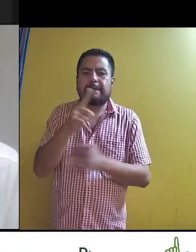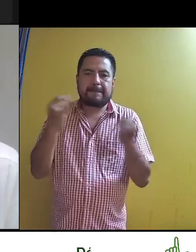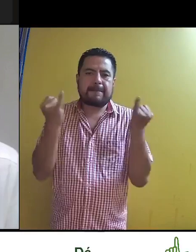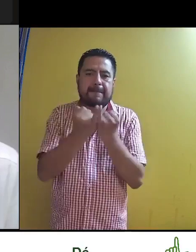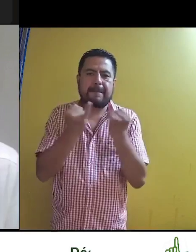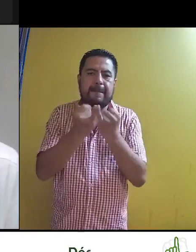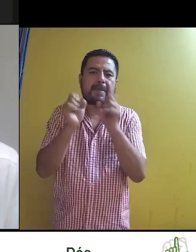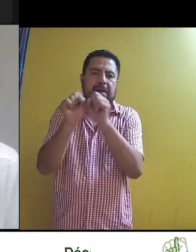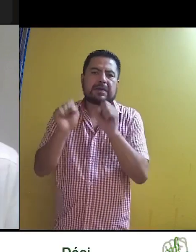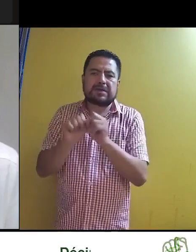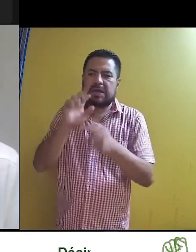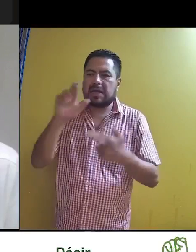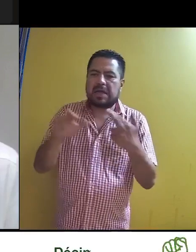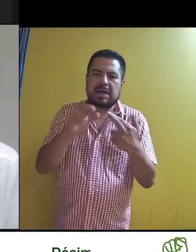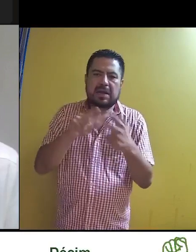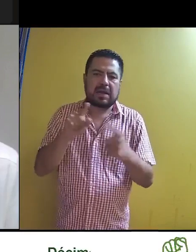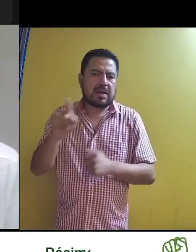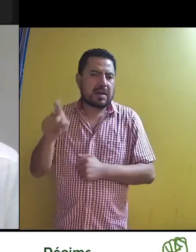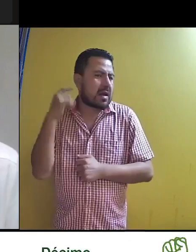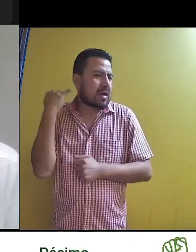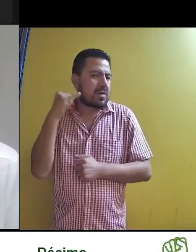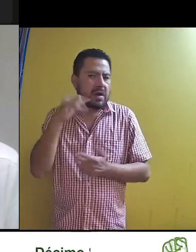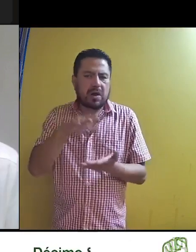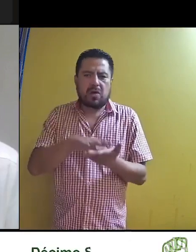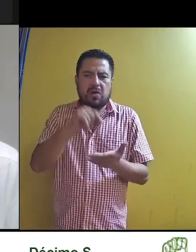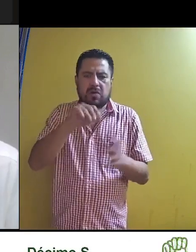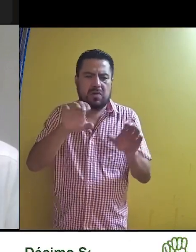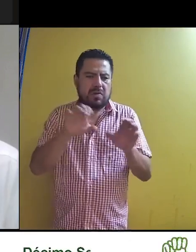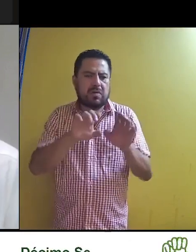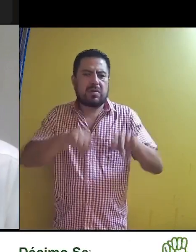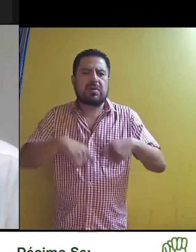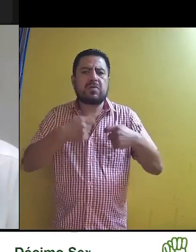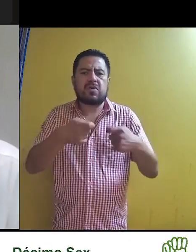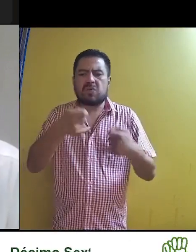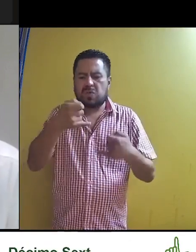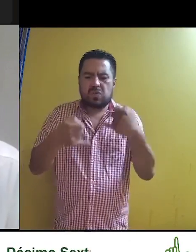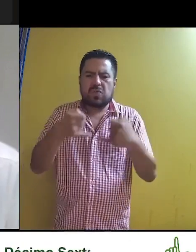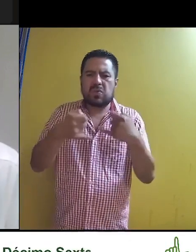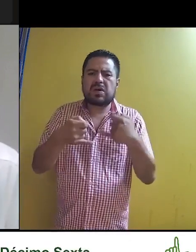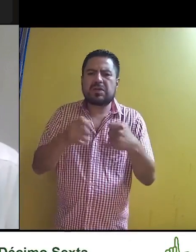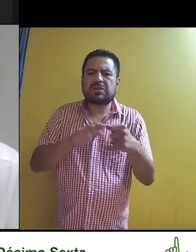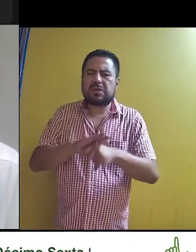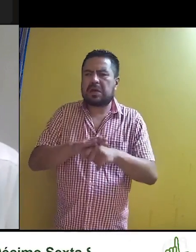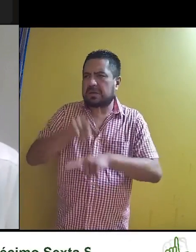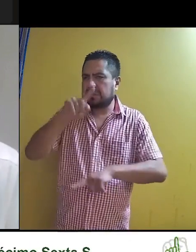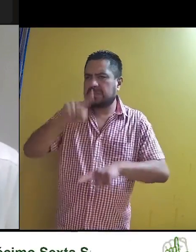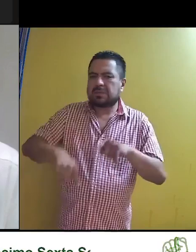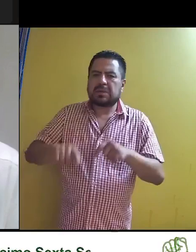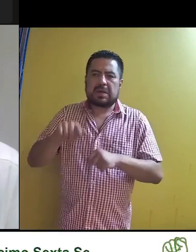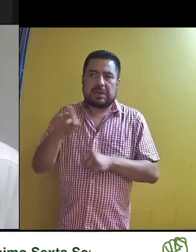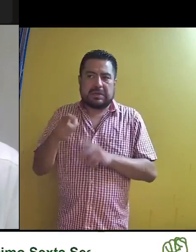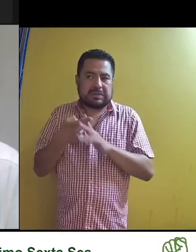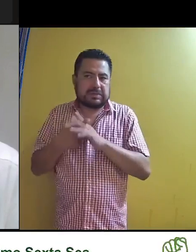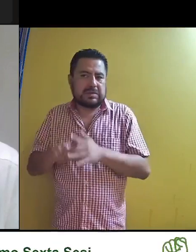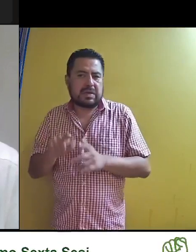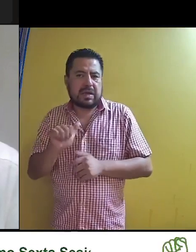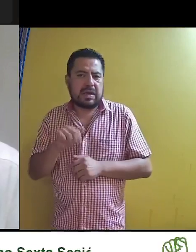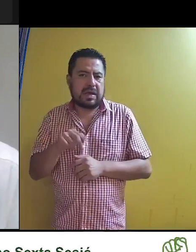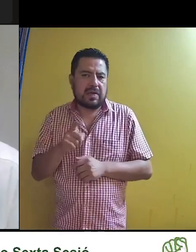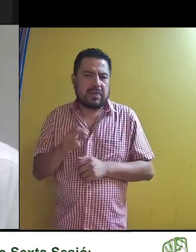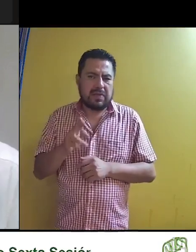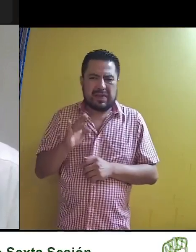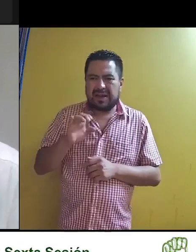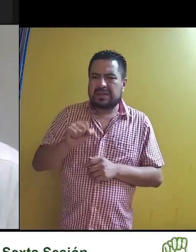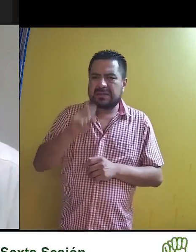la Sala Regional Iguala remitió copia certificada de un juicio de nulidad iniciado por Andrés Guevara Cárdenas